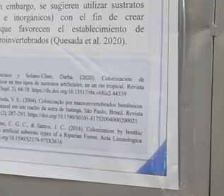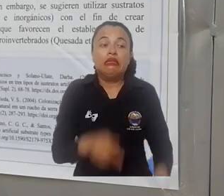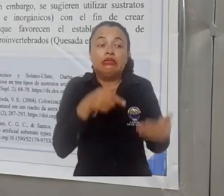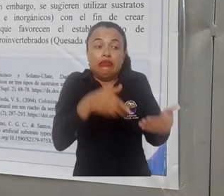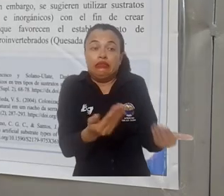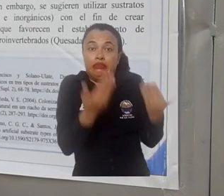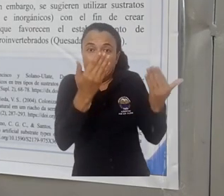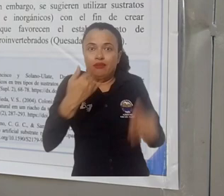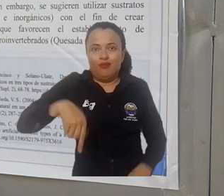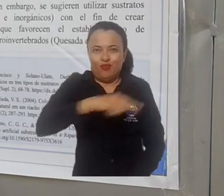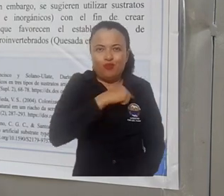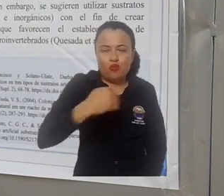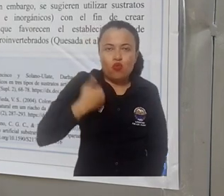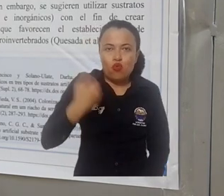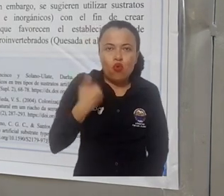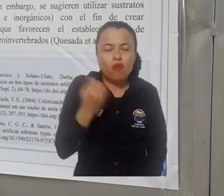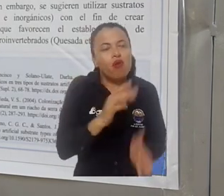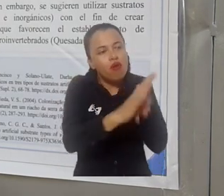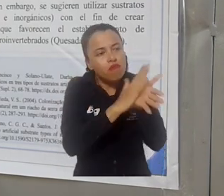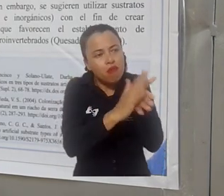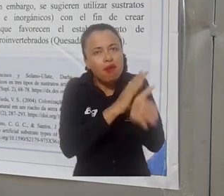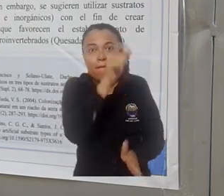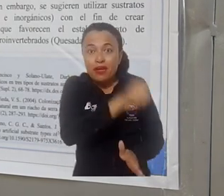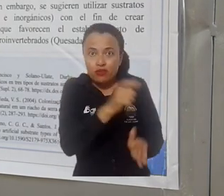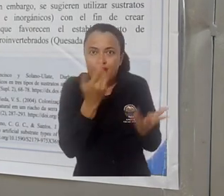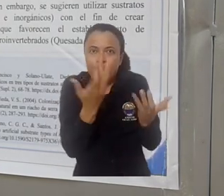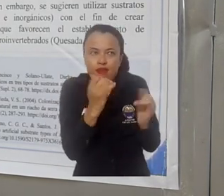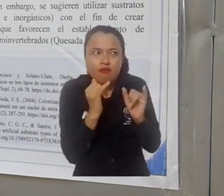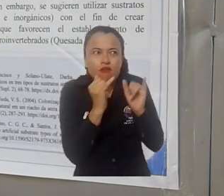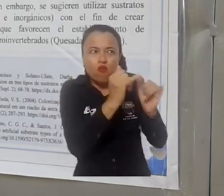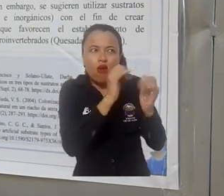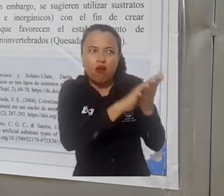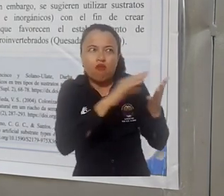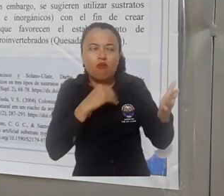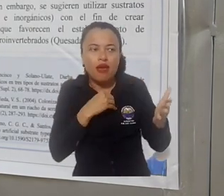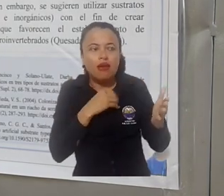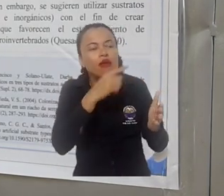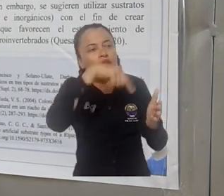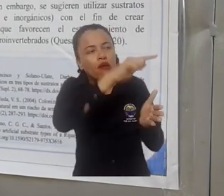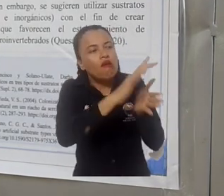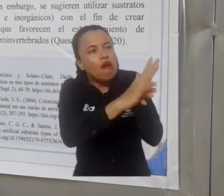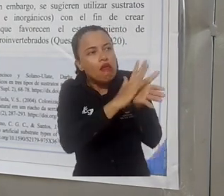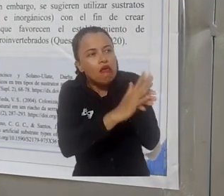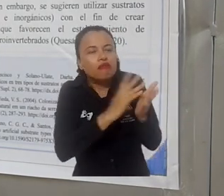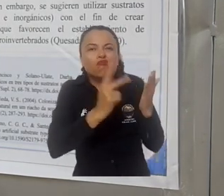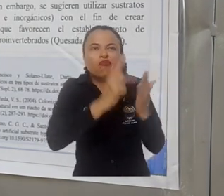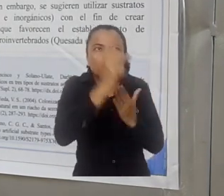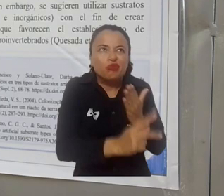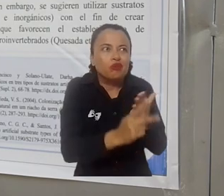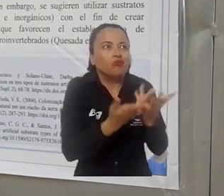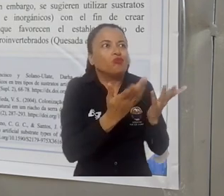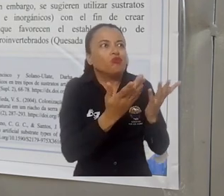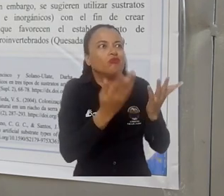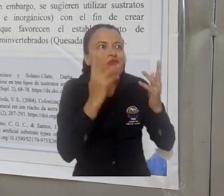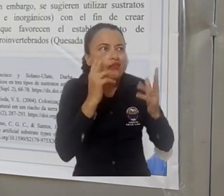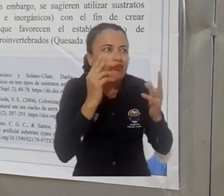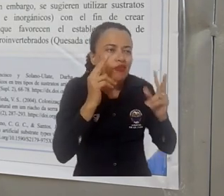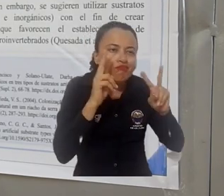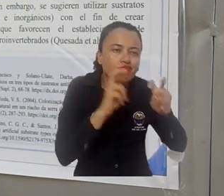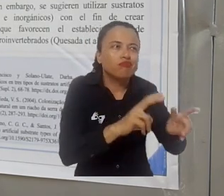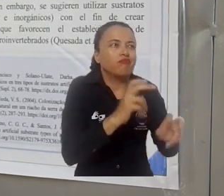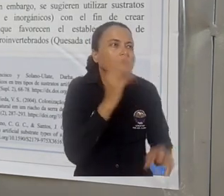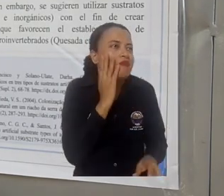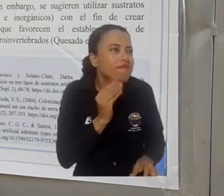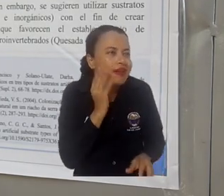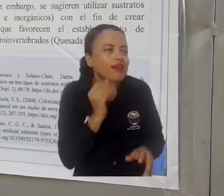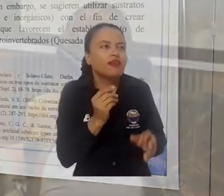Este es muy productivo para nosotros los jóvenes, escuchar a nuestros referentes hablar sobre sus proyectos,